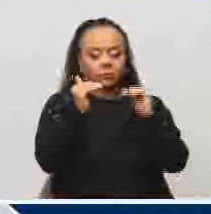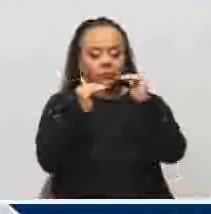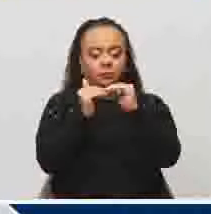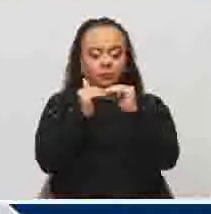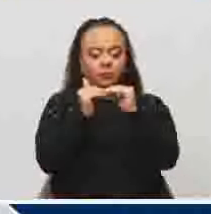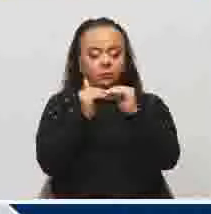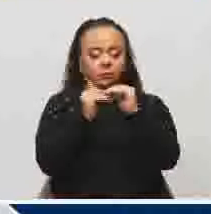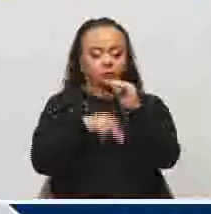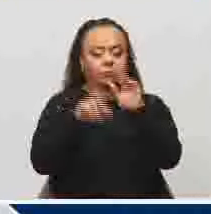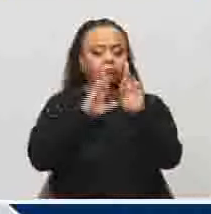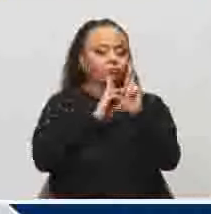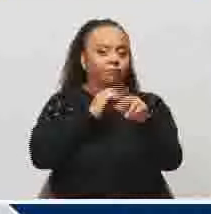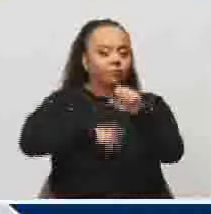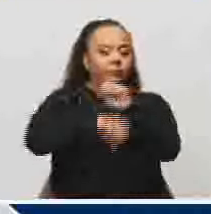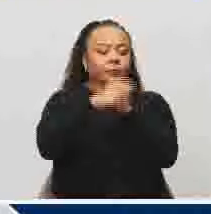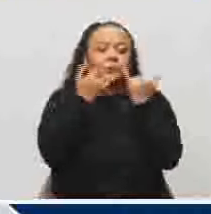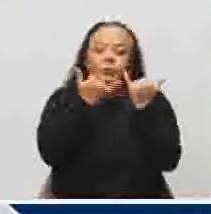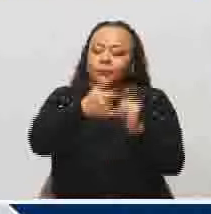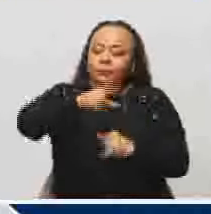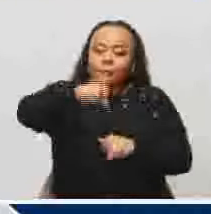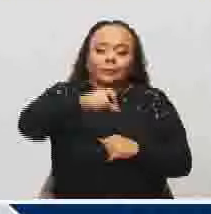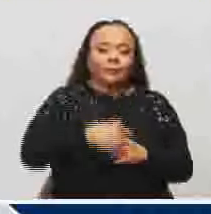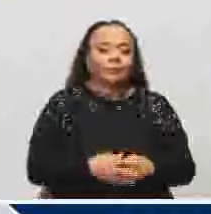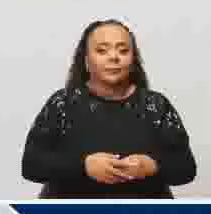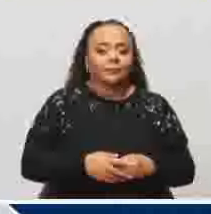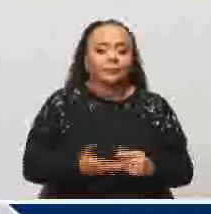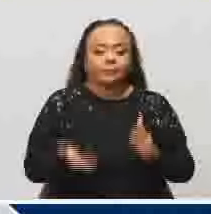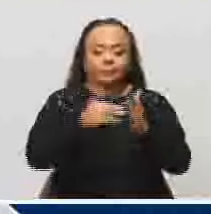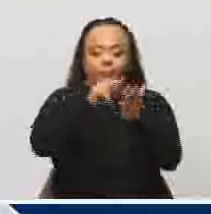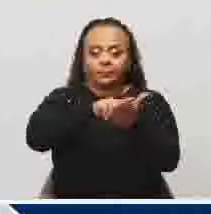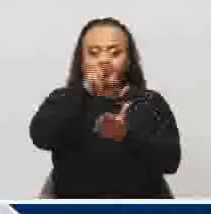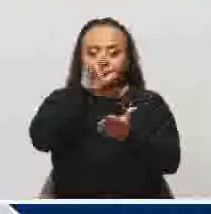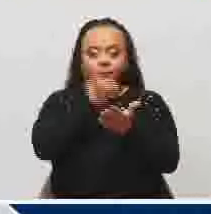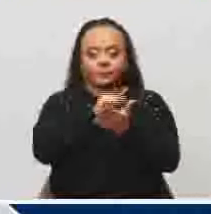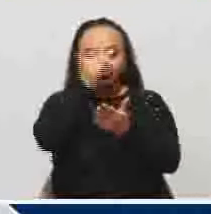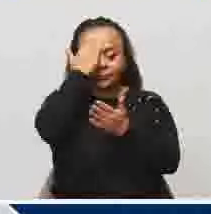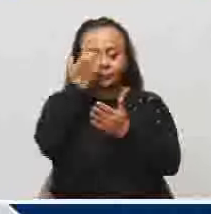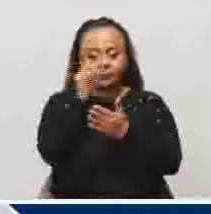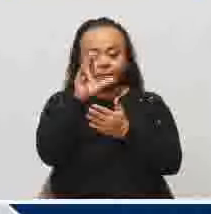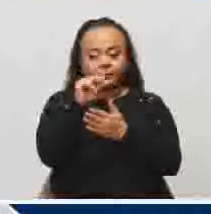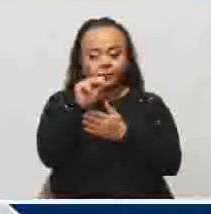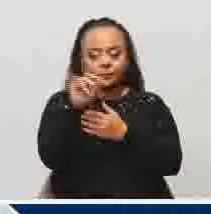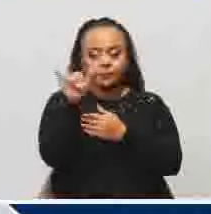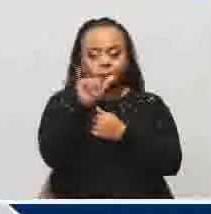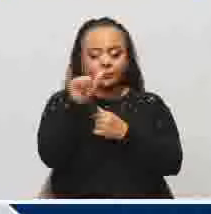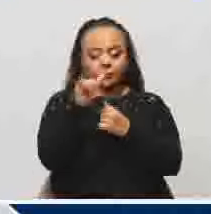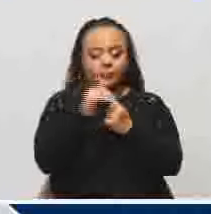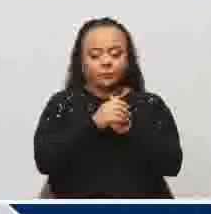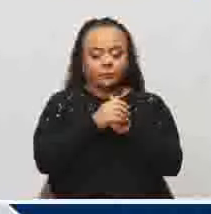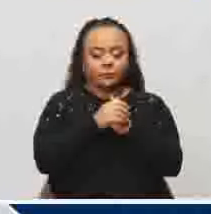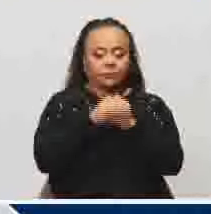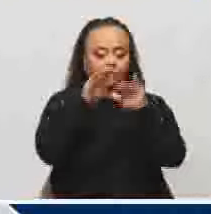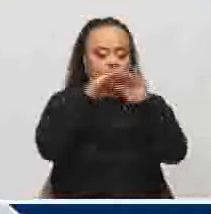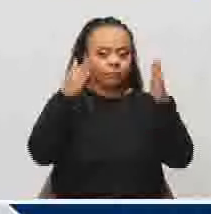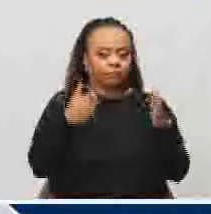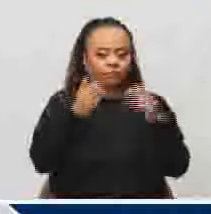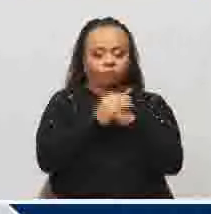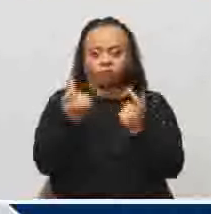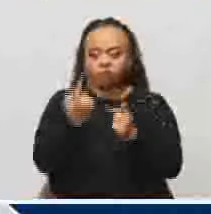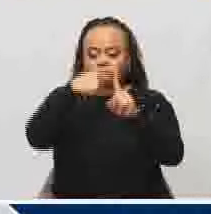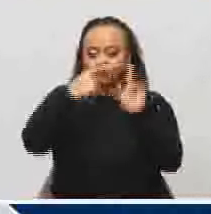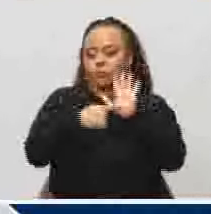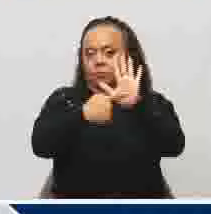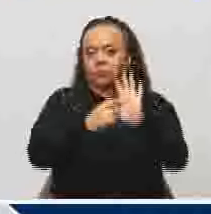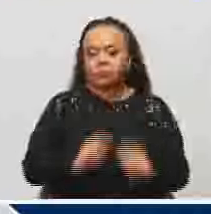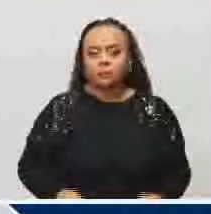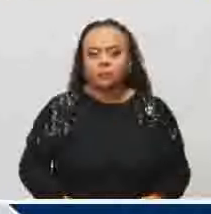en el rendimiento futbolístico ahora necesita revalidar eso porque si no es como que se entra en una meseta y la muestra positiva s es